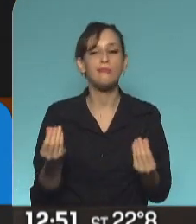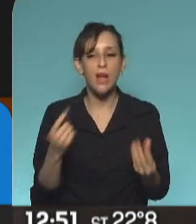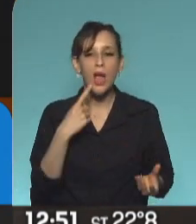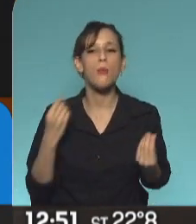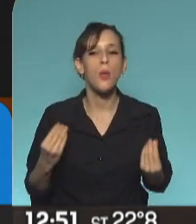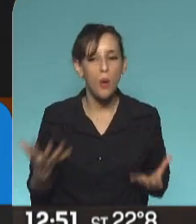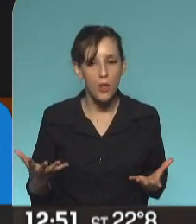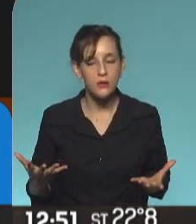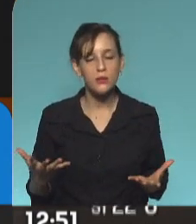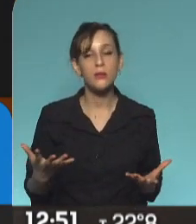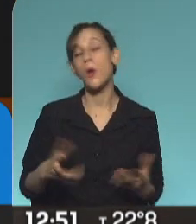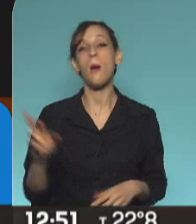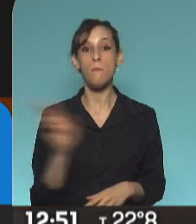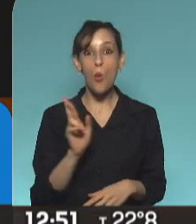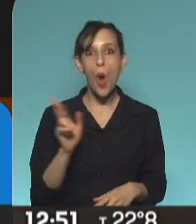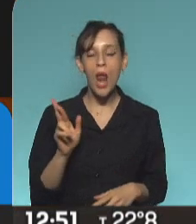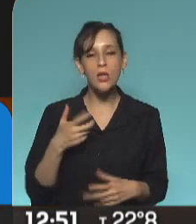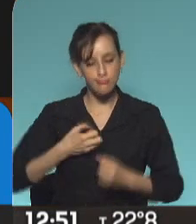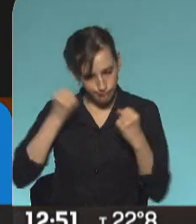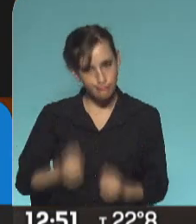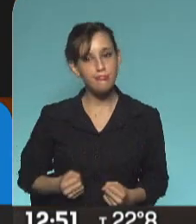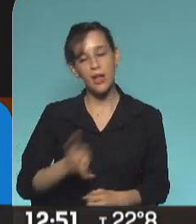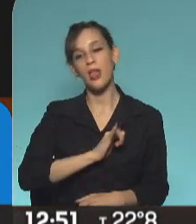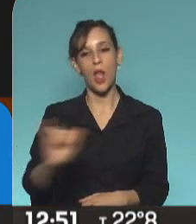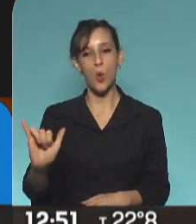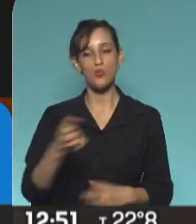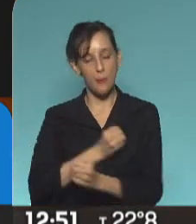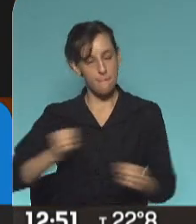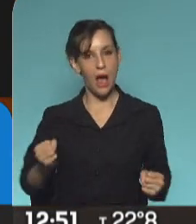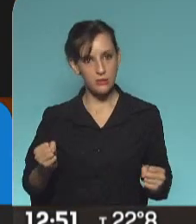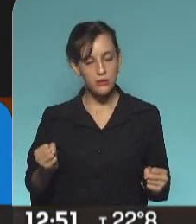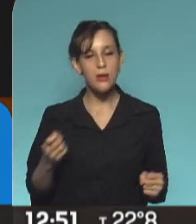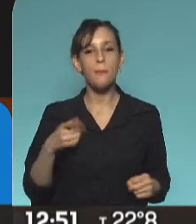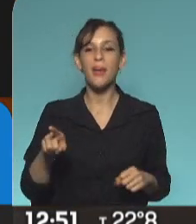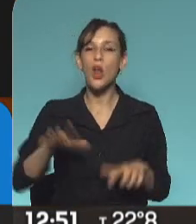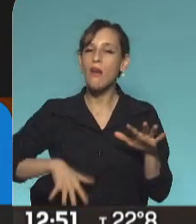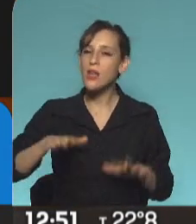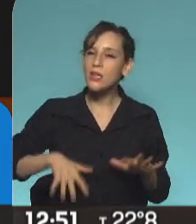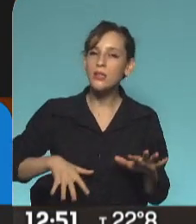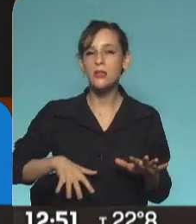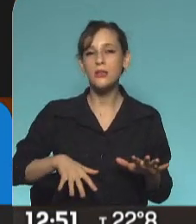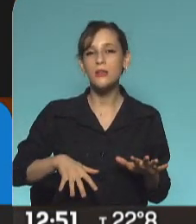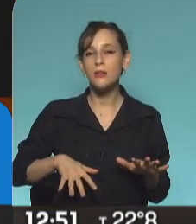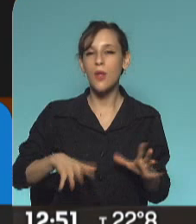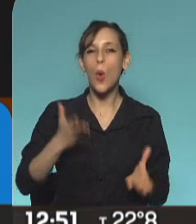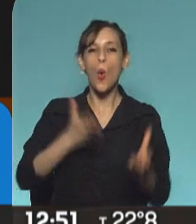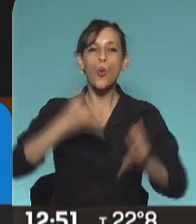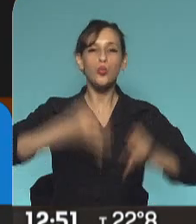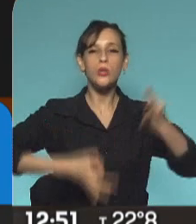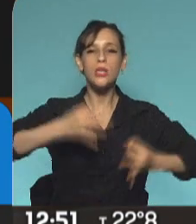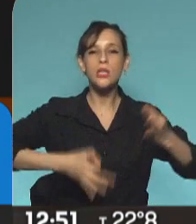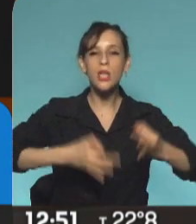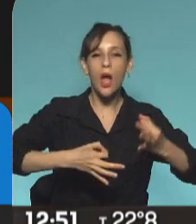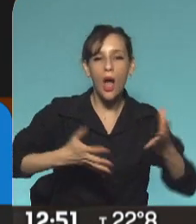mujeres se están animando a denunciar no pero muchas veces los resortes que deberían entrar en funcionamiento cuando se concreta una